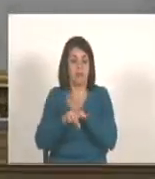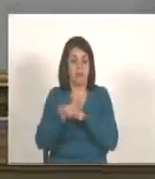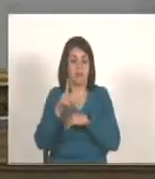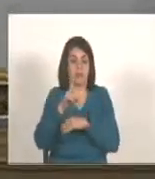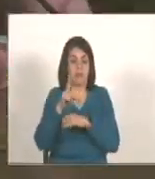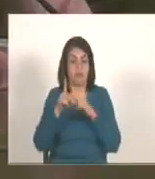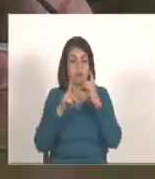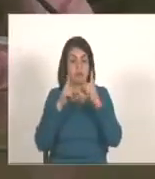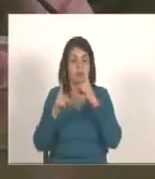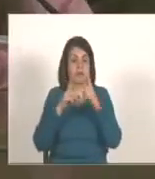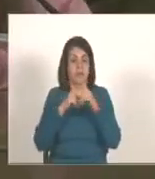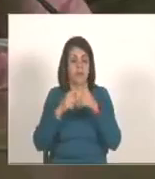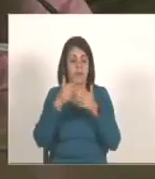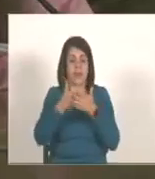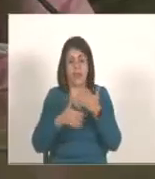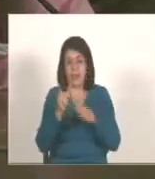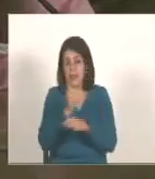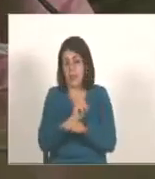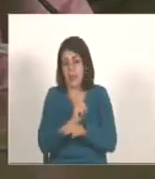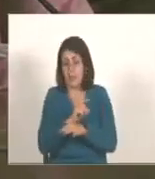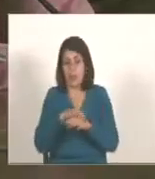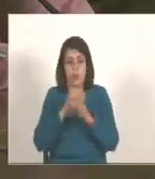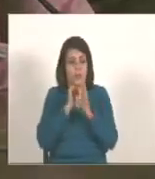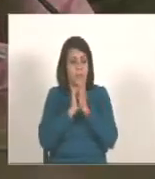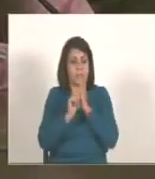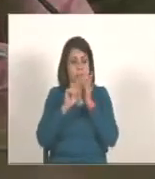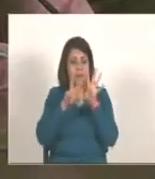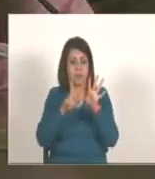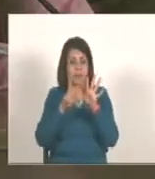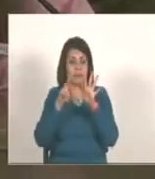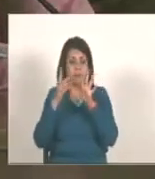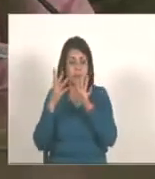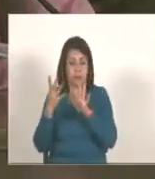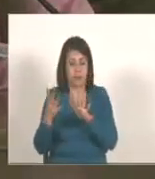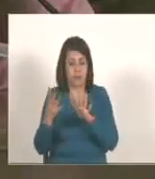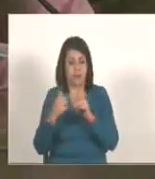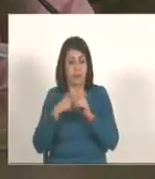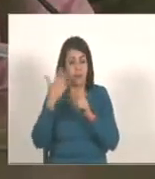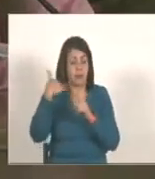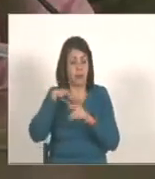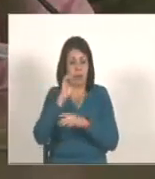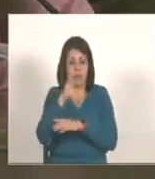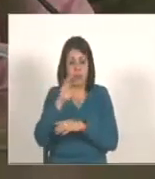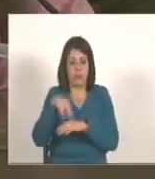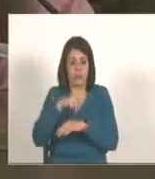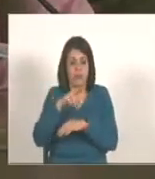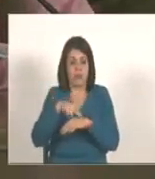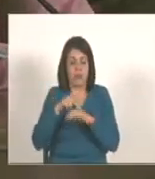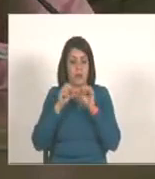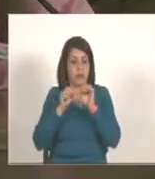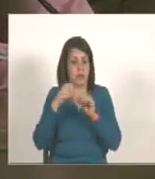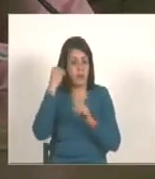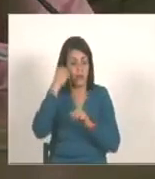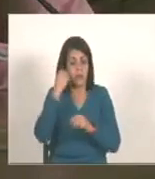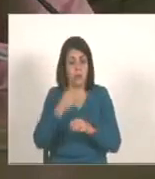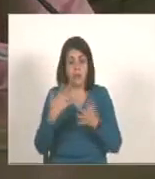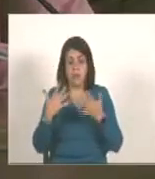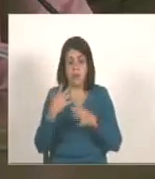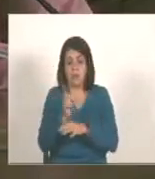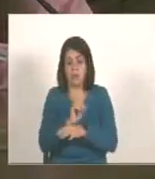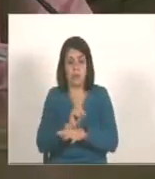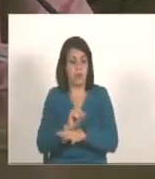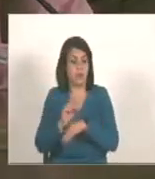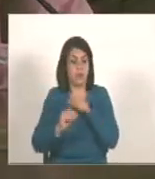Debate. Moción de urgencia. Artículo 79. Mientras la Asamblea Nacional considere un asunto, no